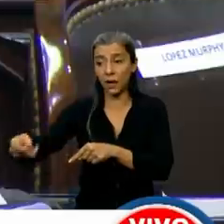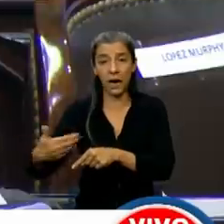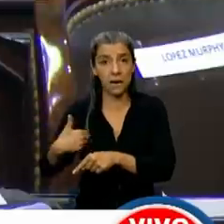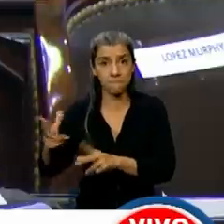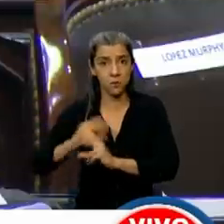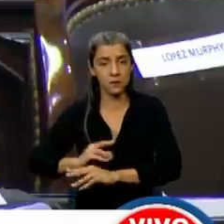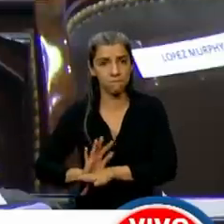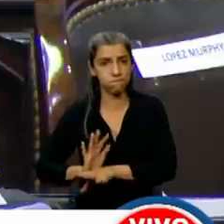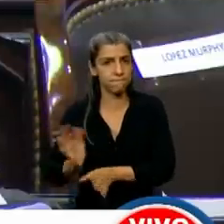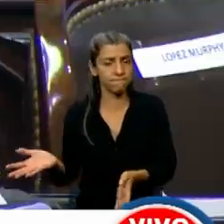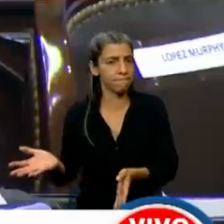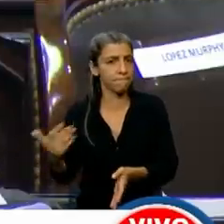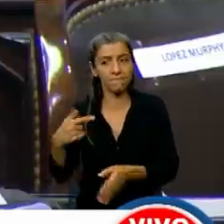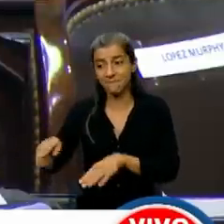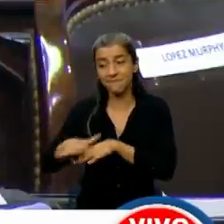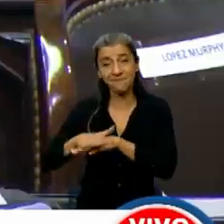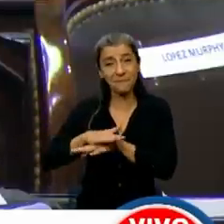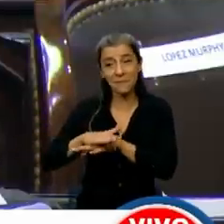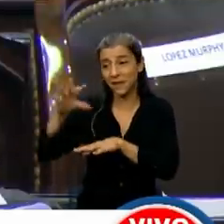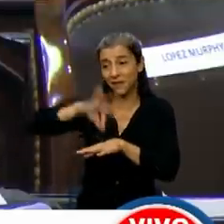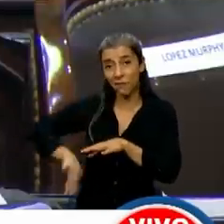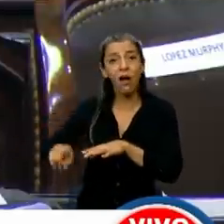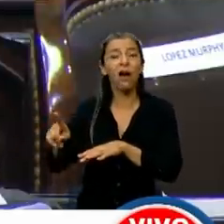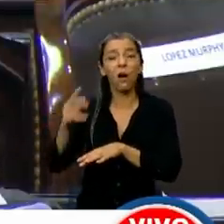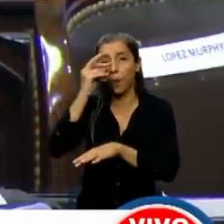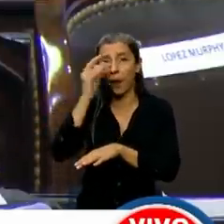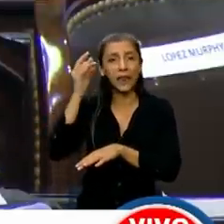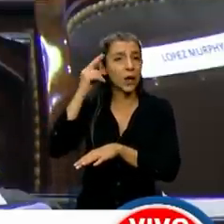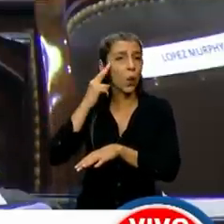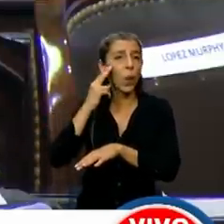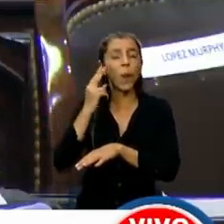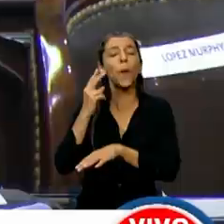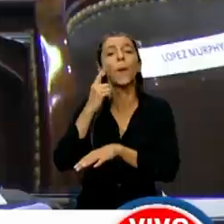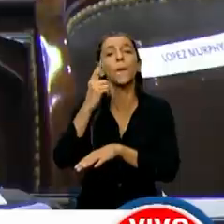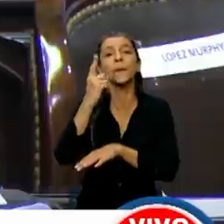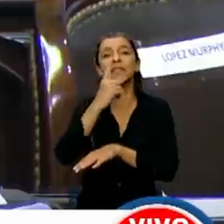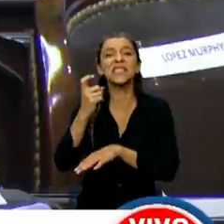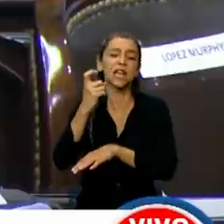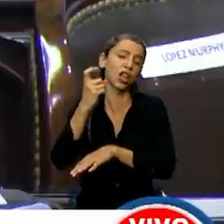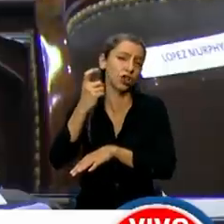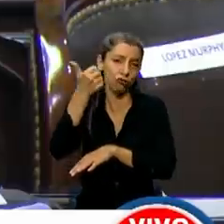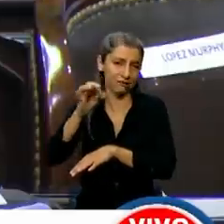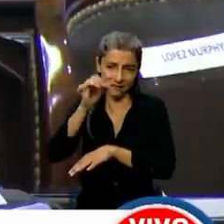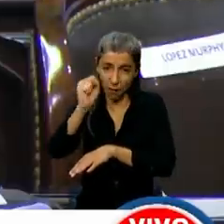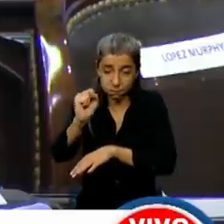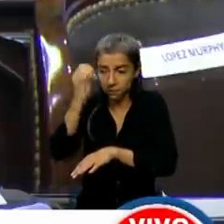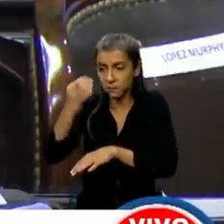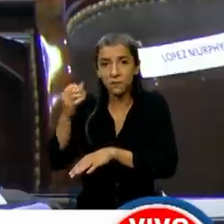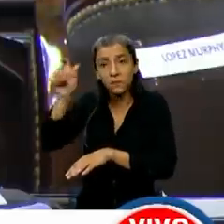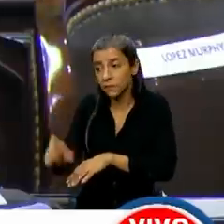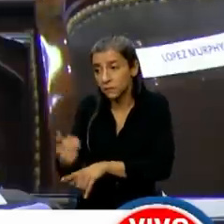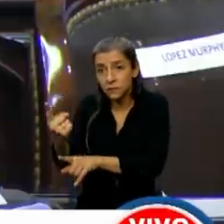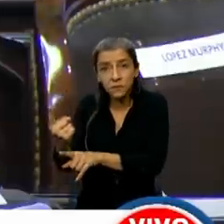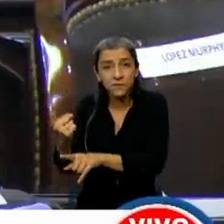con una mínima de 29 mil 060 pesos los jubilados argentinos nuestros